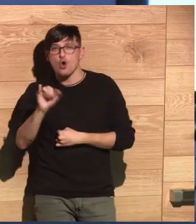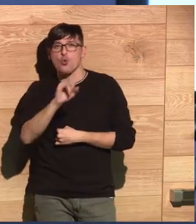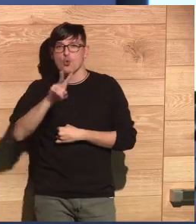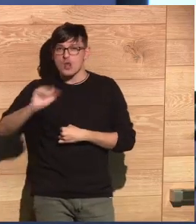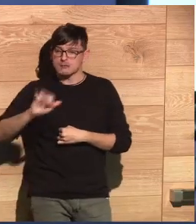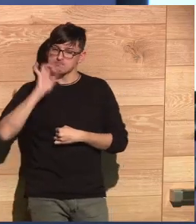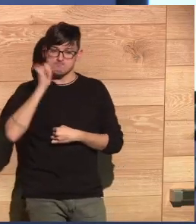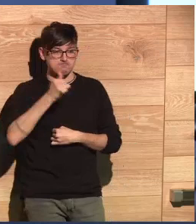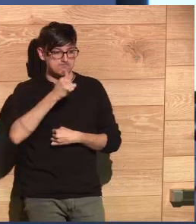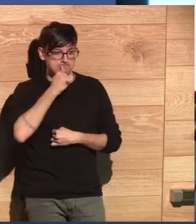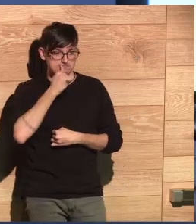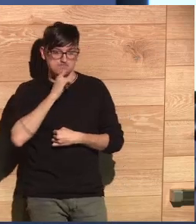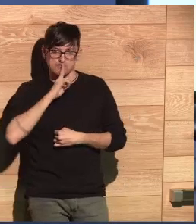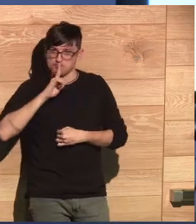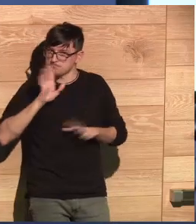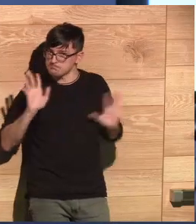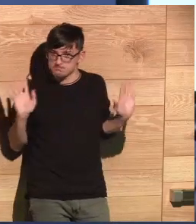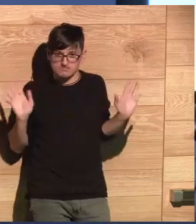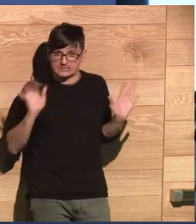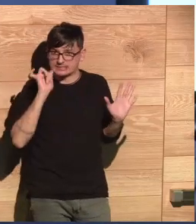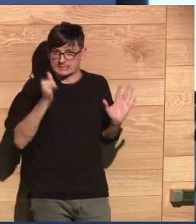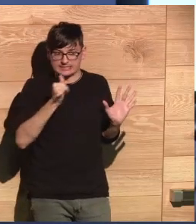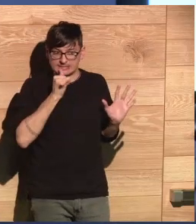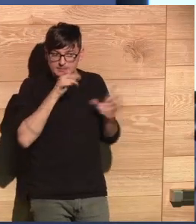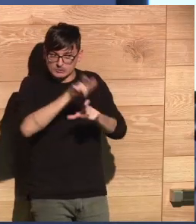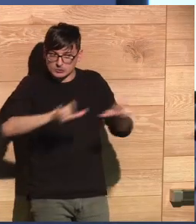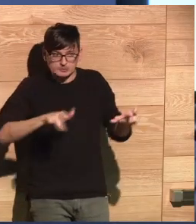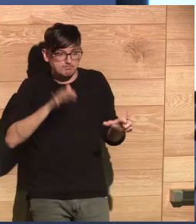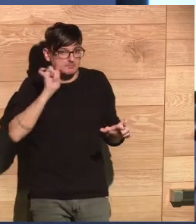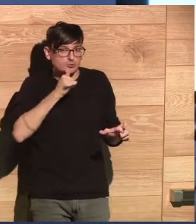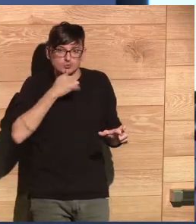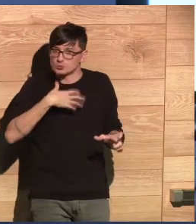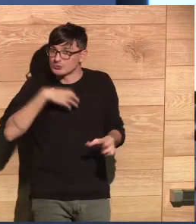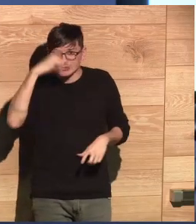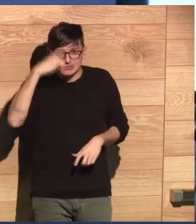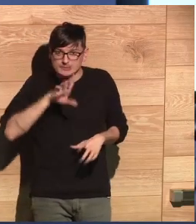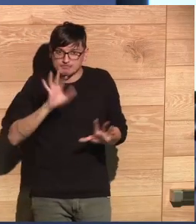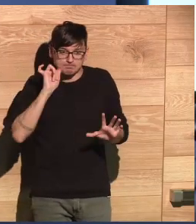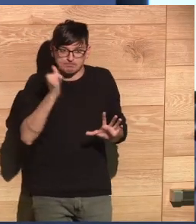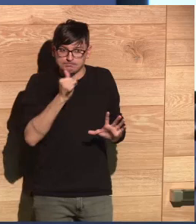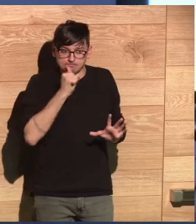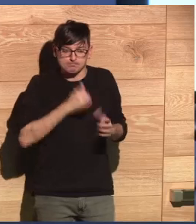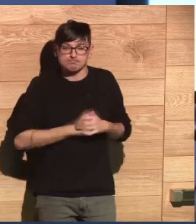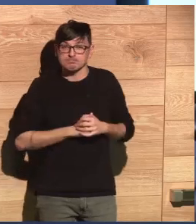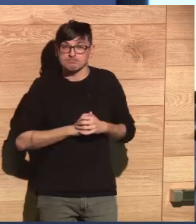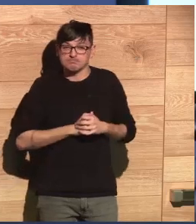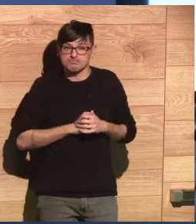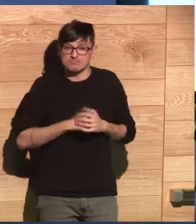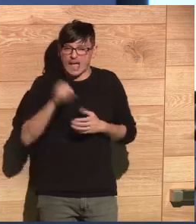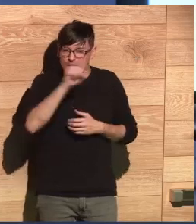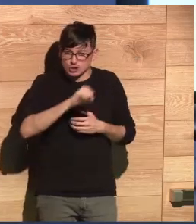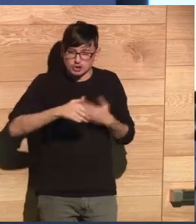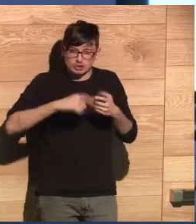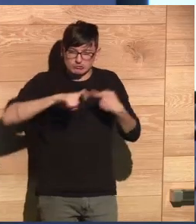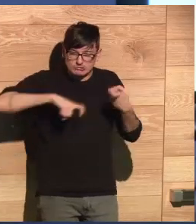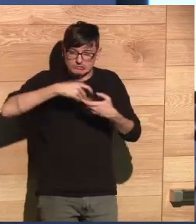de silencio. Nadie podría enterarse nunca de su secreto. Muchos años después, al otro lado del